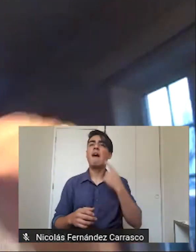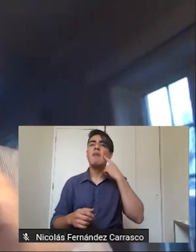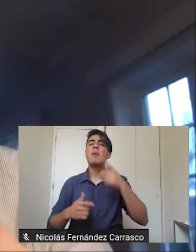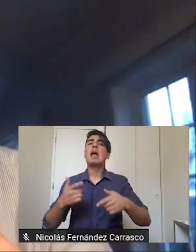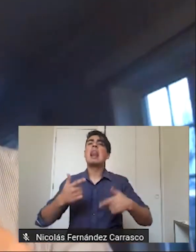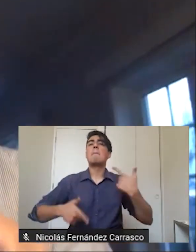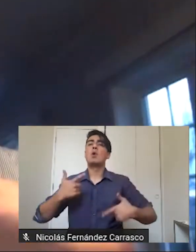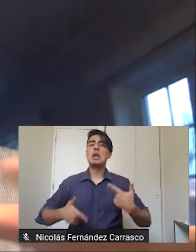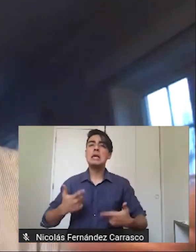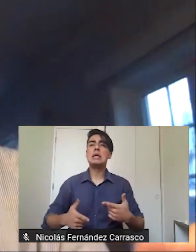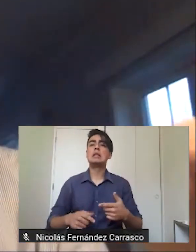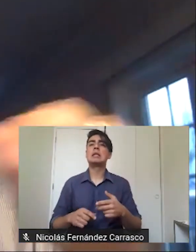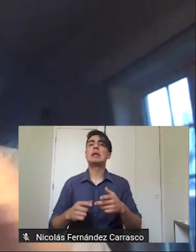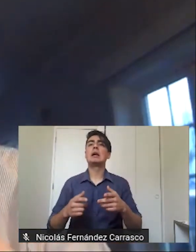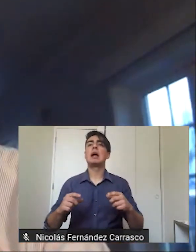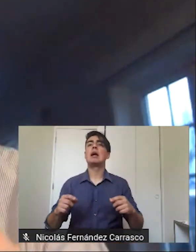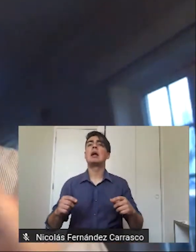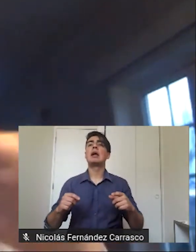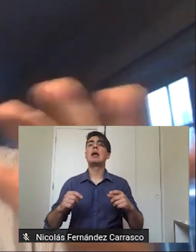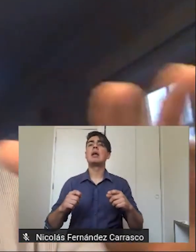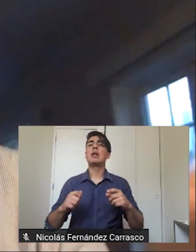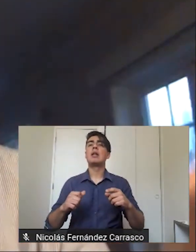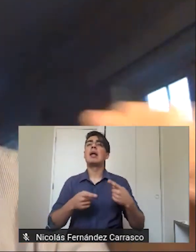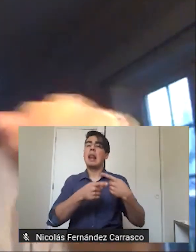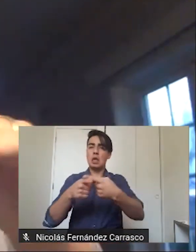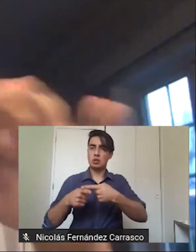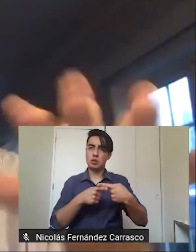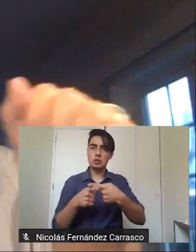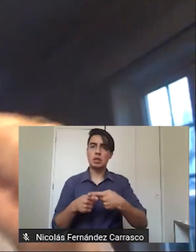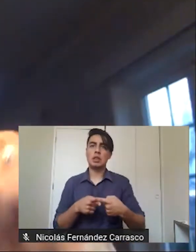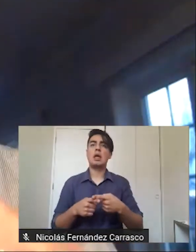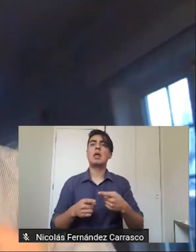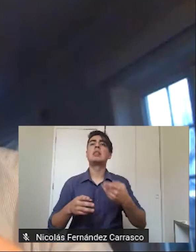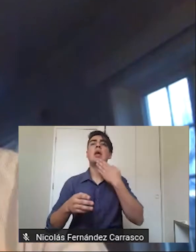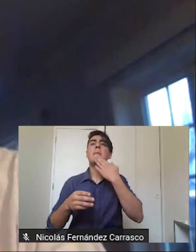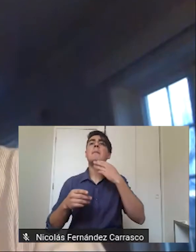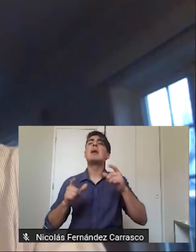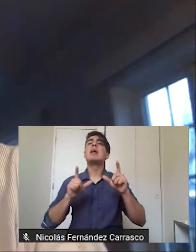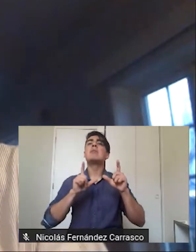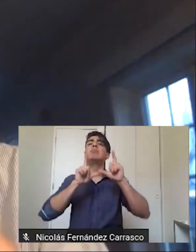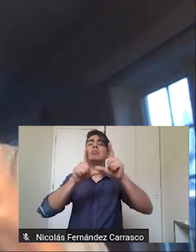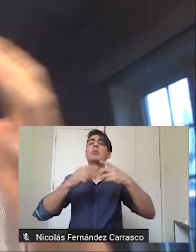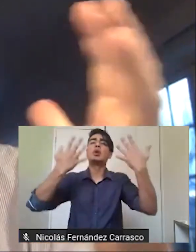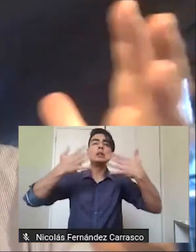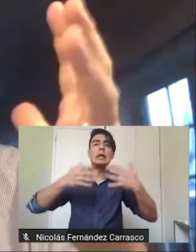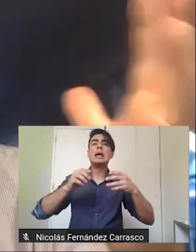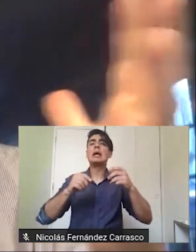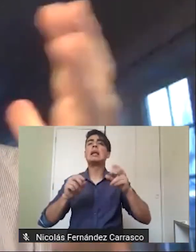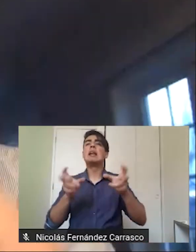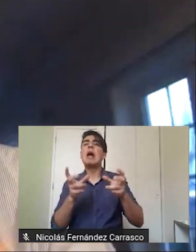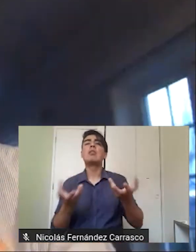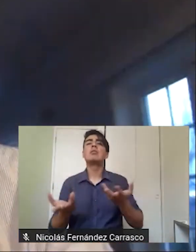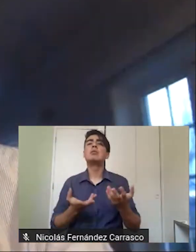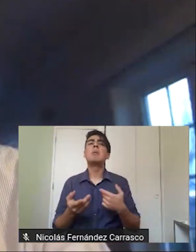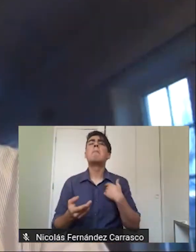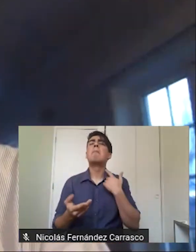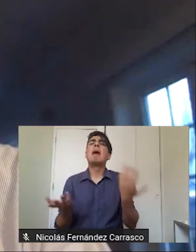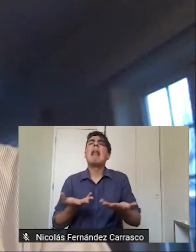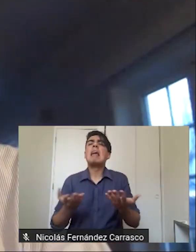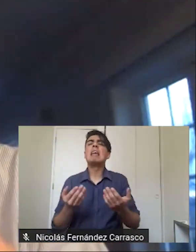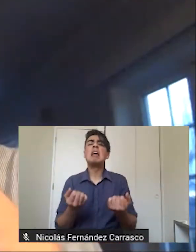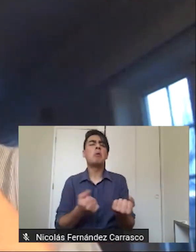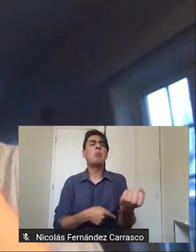política, en las estructuras, en la sociedad, en los medios. ¿Para qué sirve el